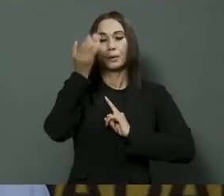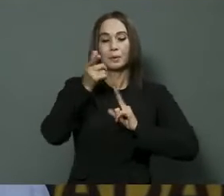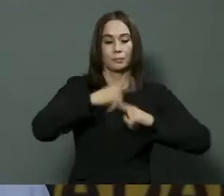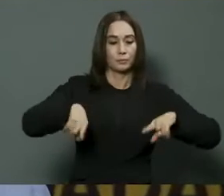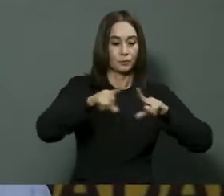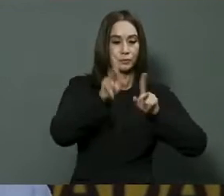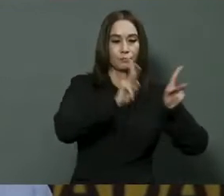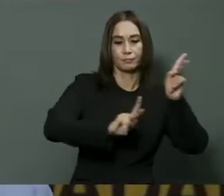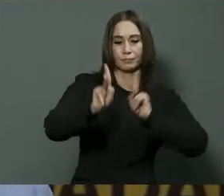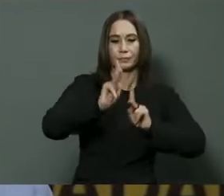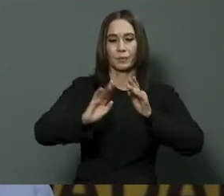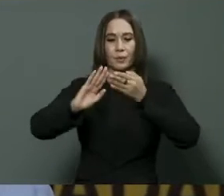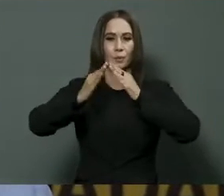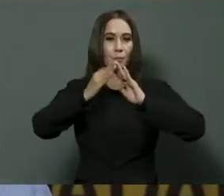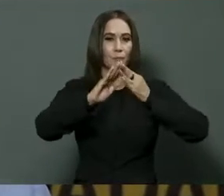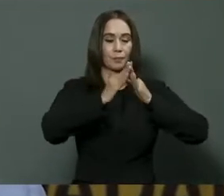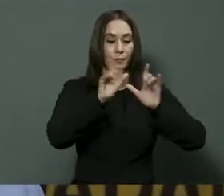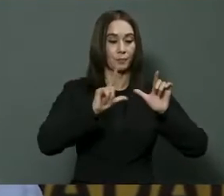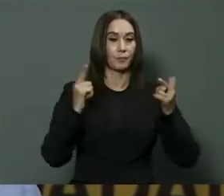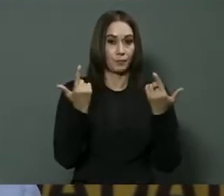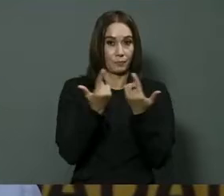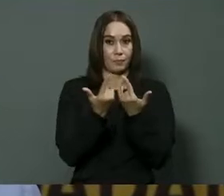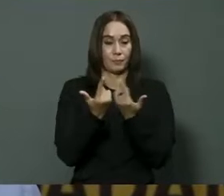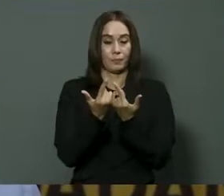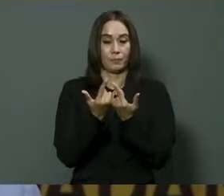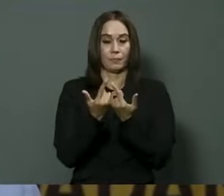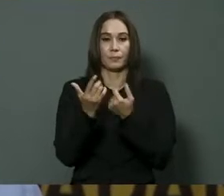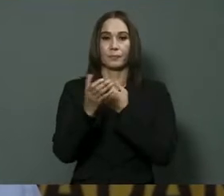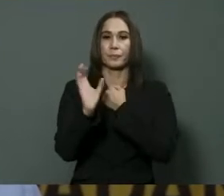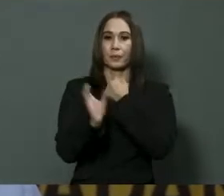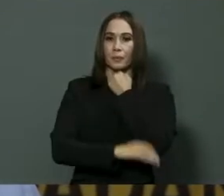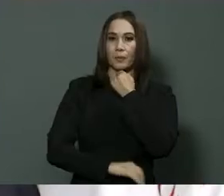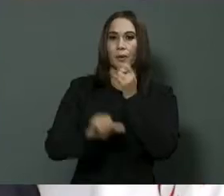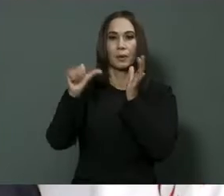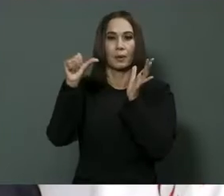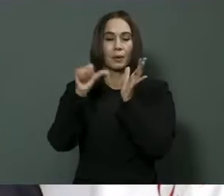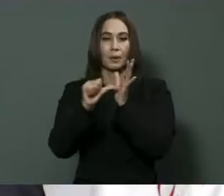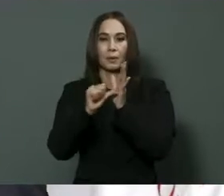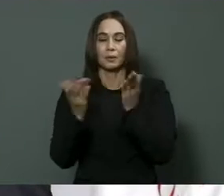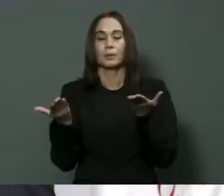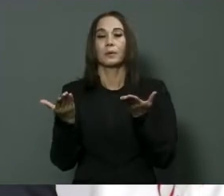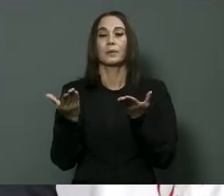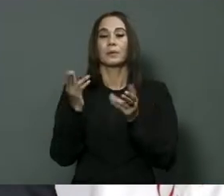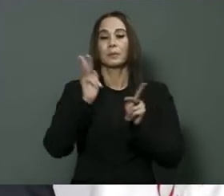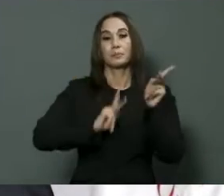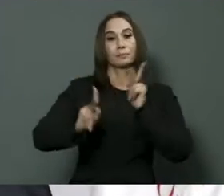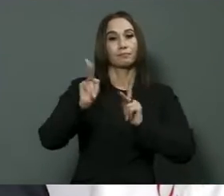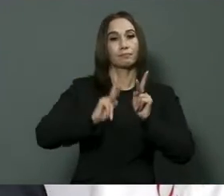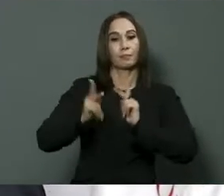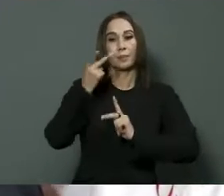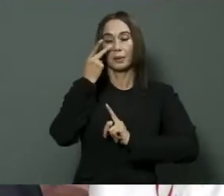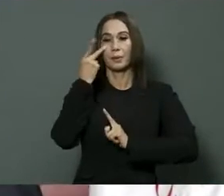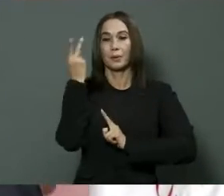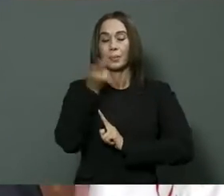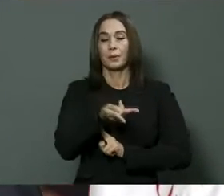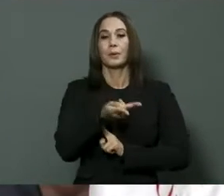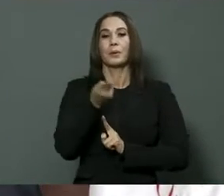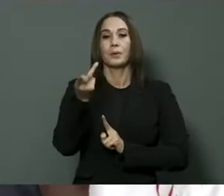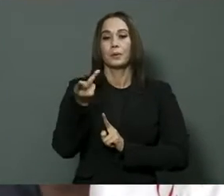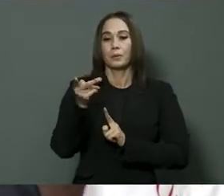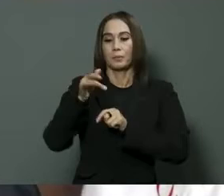barrios, muchas comunidades y sectores de nuestros pueblos, ciudades y campos que